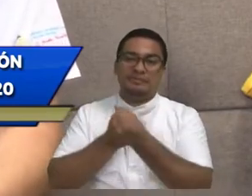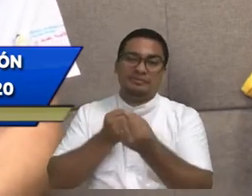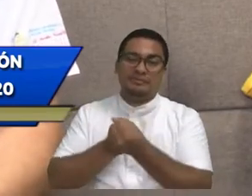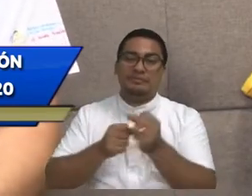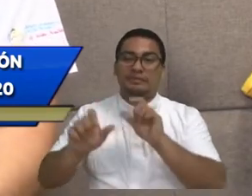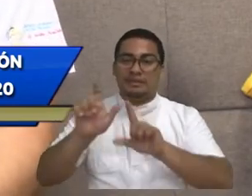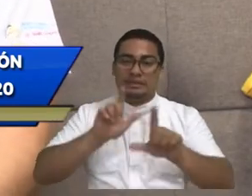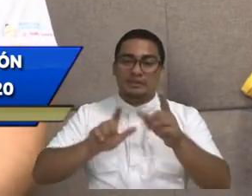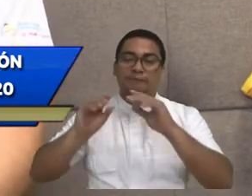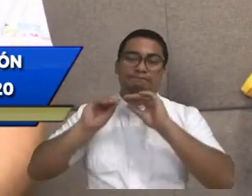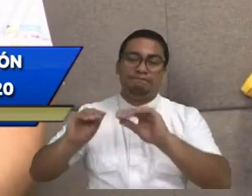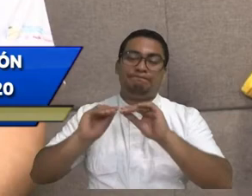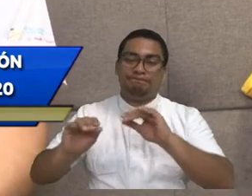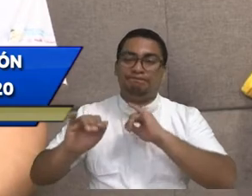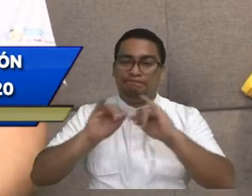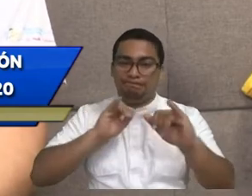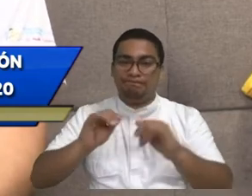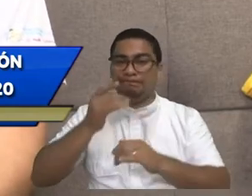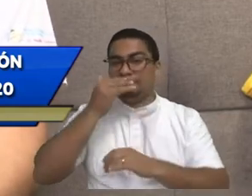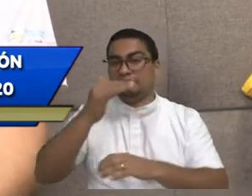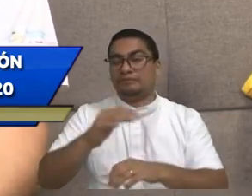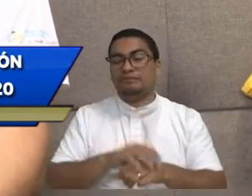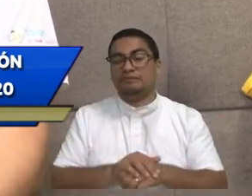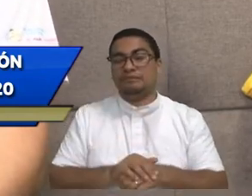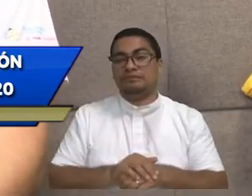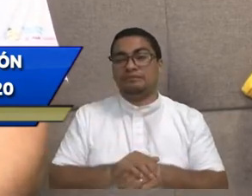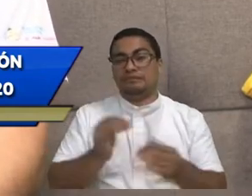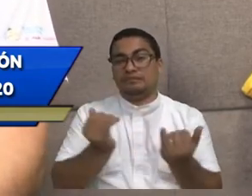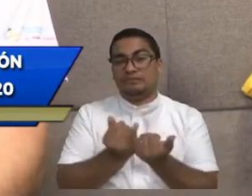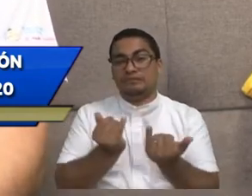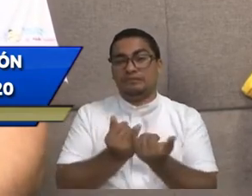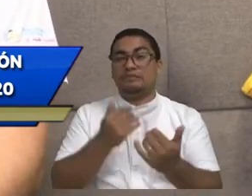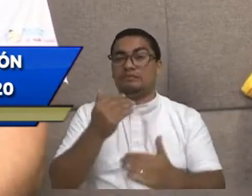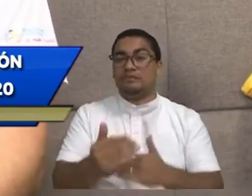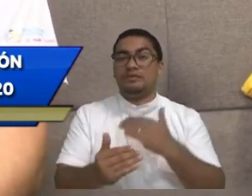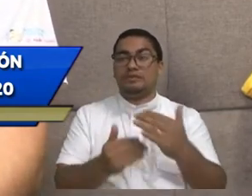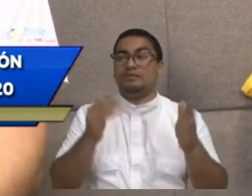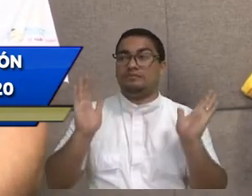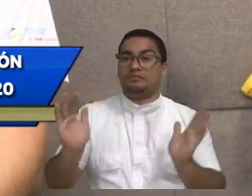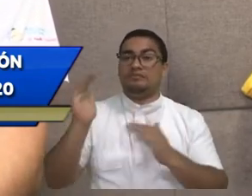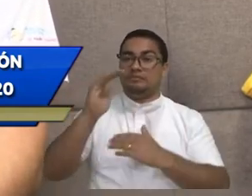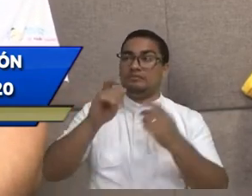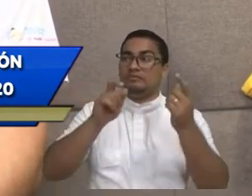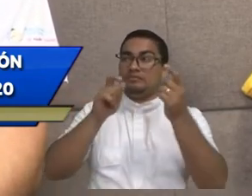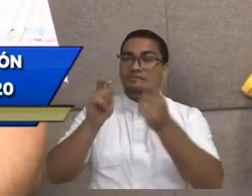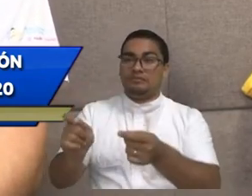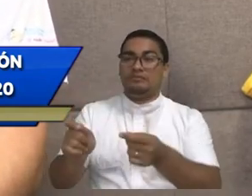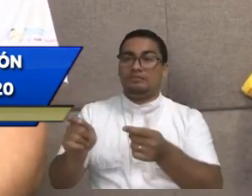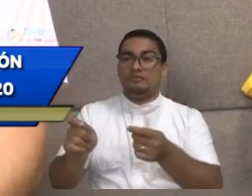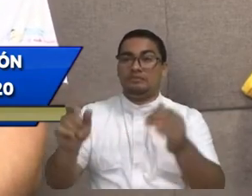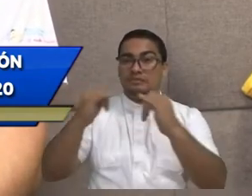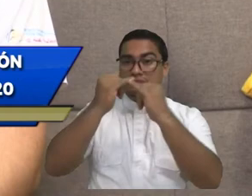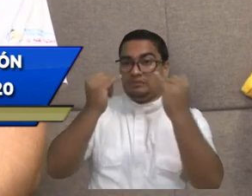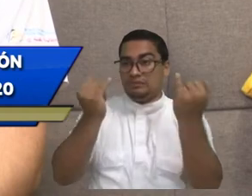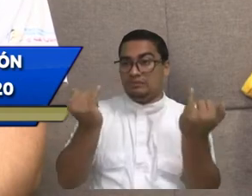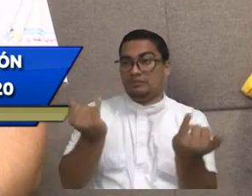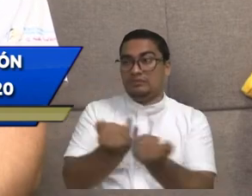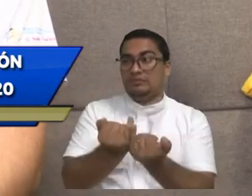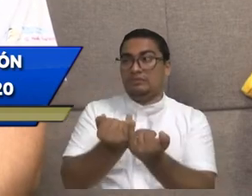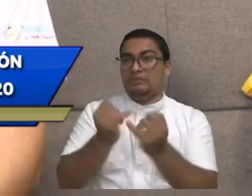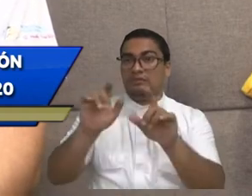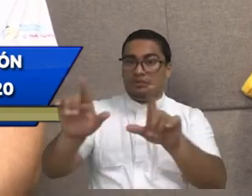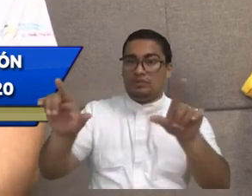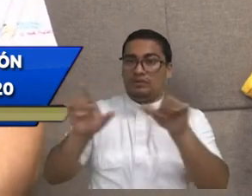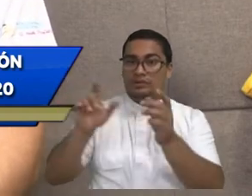y también es muy importante mencionar que estamos en un proceso de certificación de de internacional de un centro para